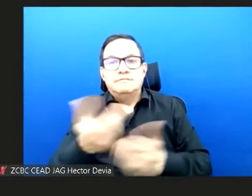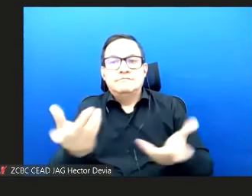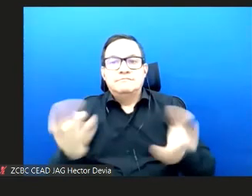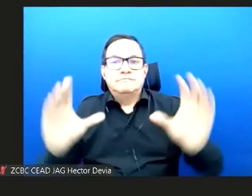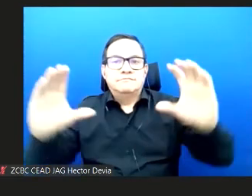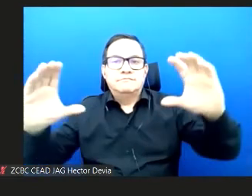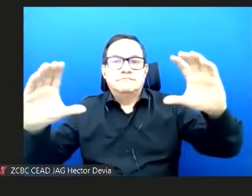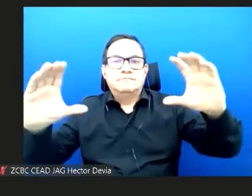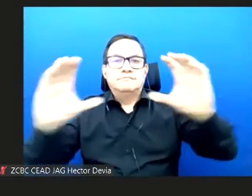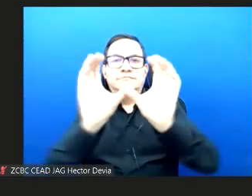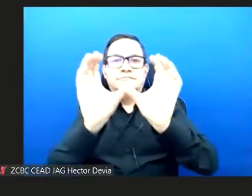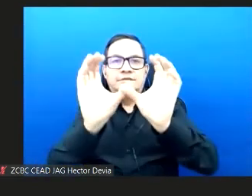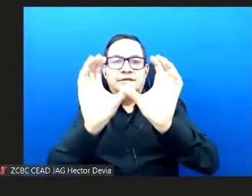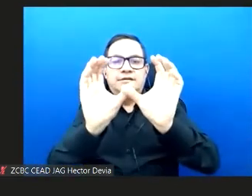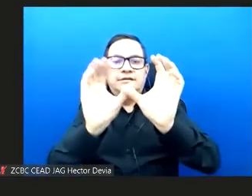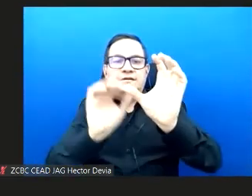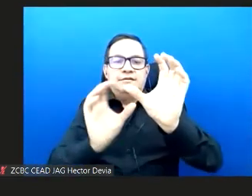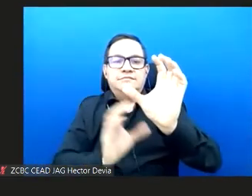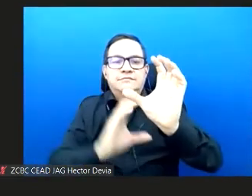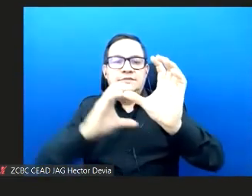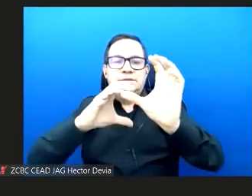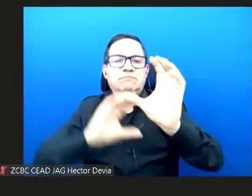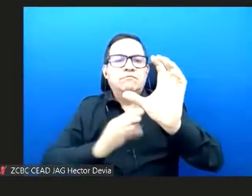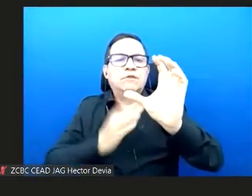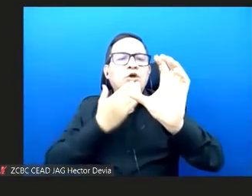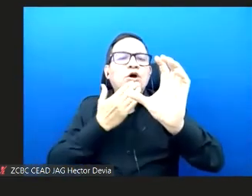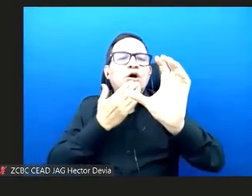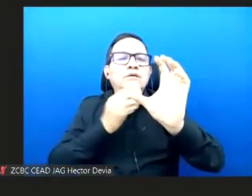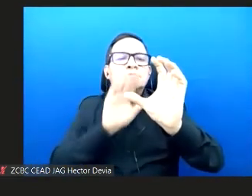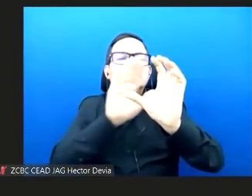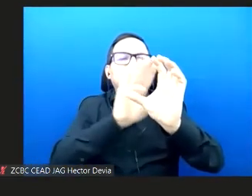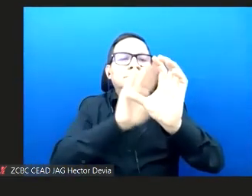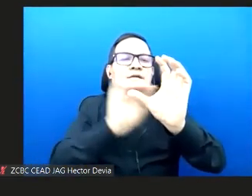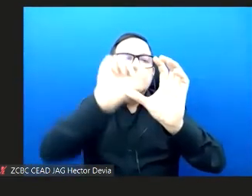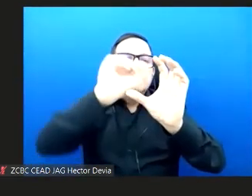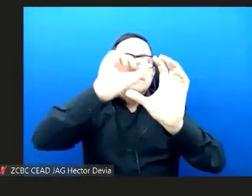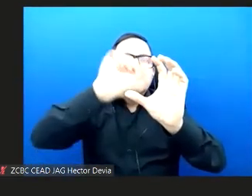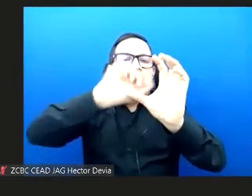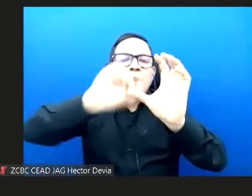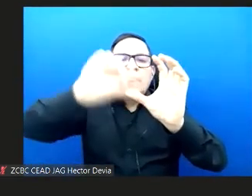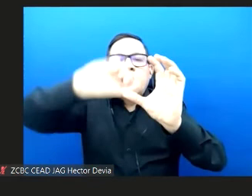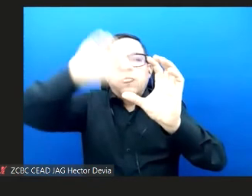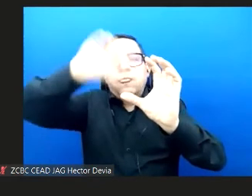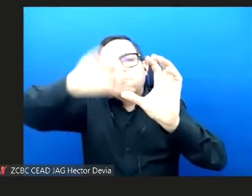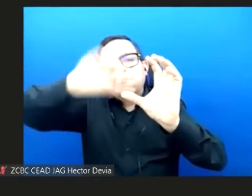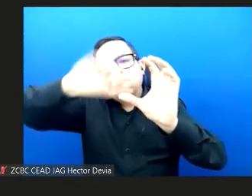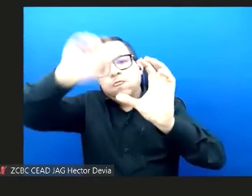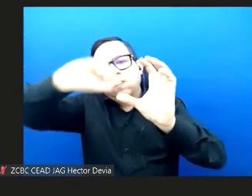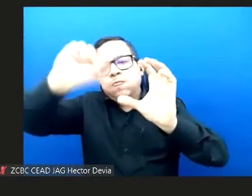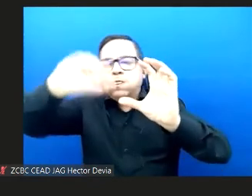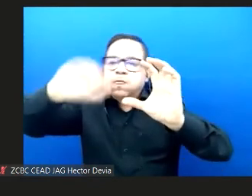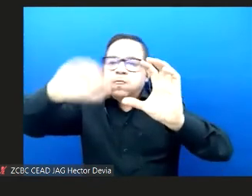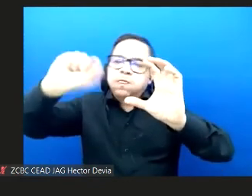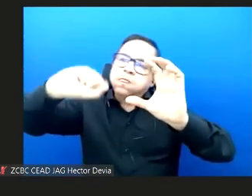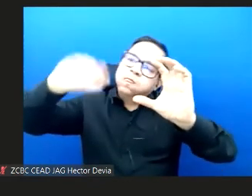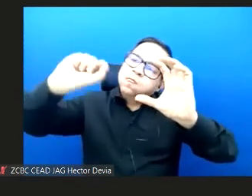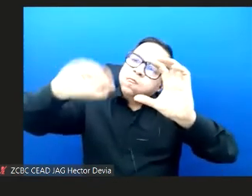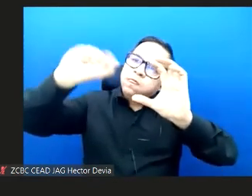Entonces sombreamos el conjunto A y el conjunto B. Y ahí sí vamos a lo que ustedes estaban haciendo, que era lo operacional. Como